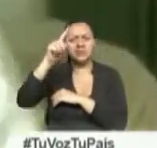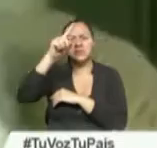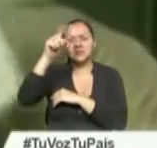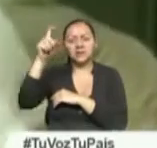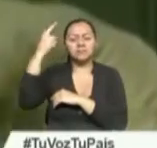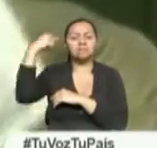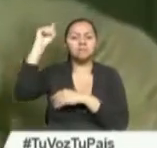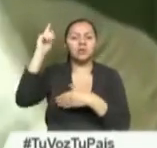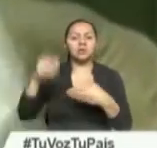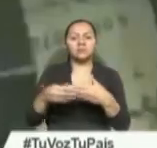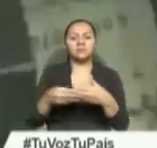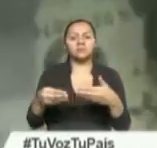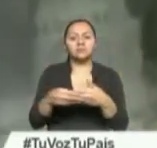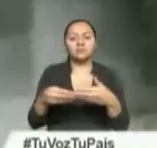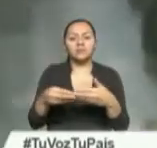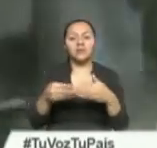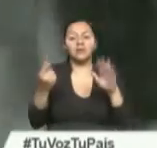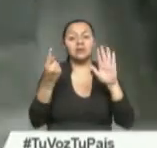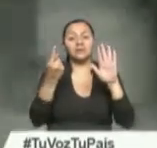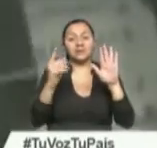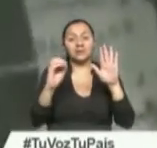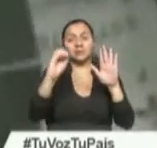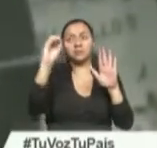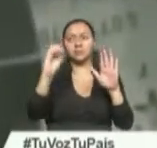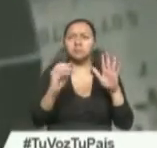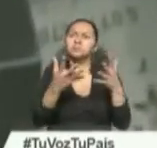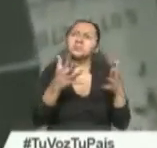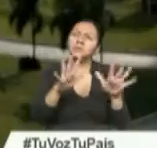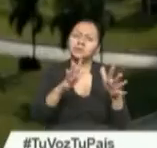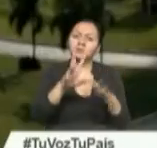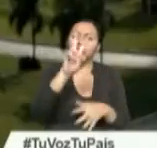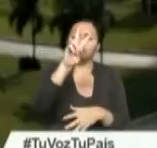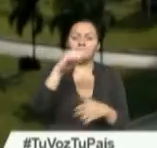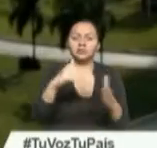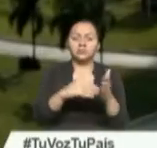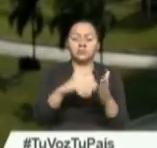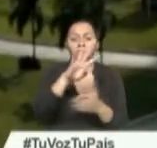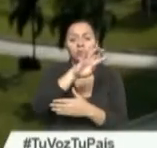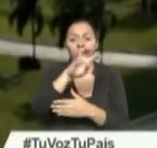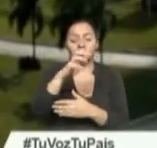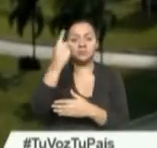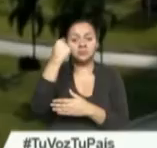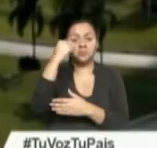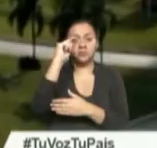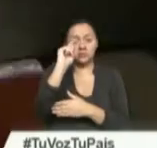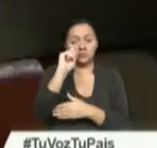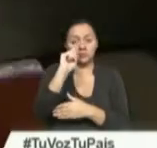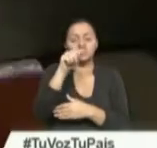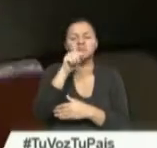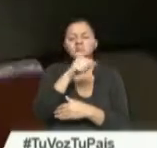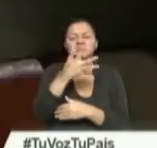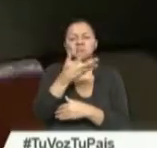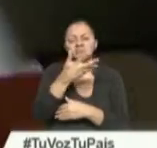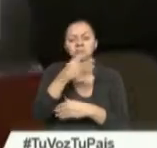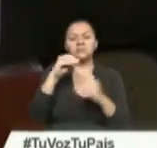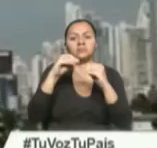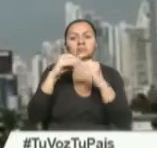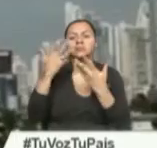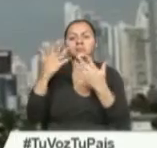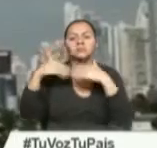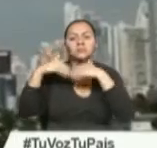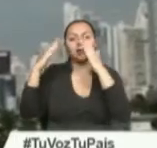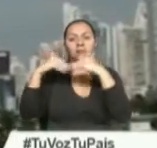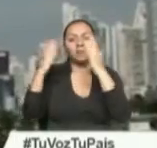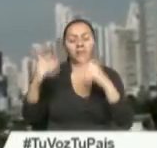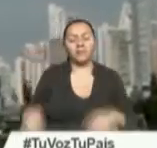dólares, de los cuales el 60%, es decir, más de 2.444 millones, están en Panamá.